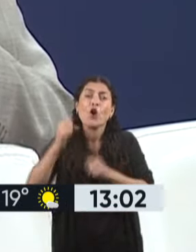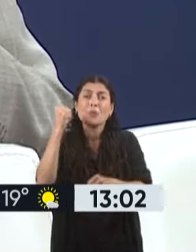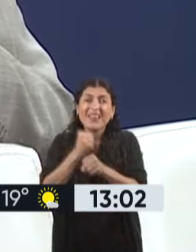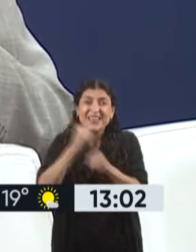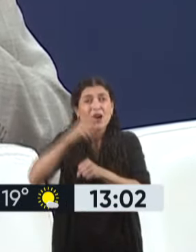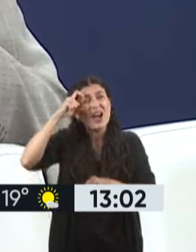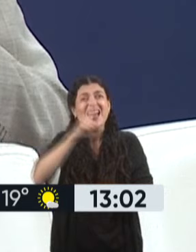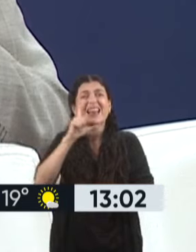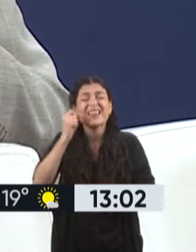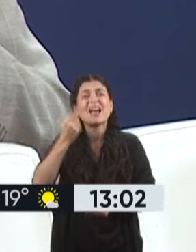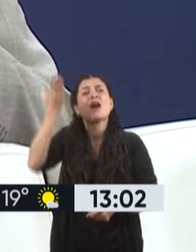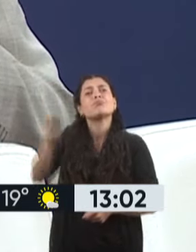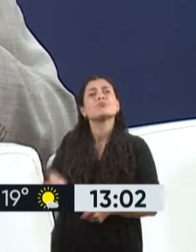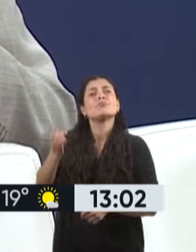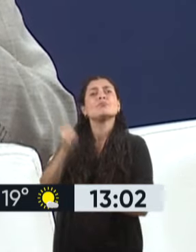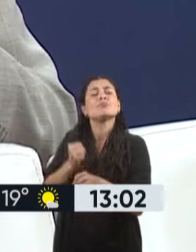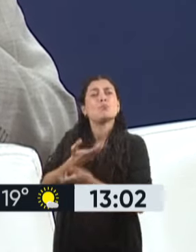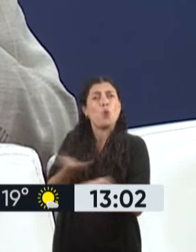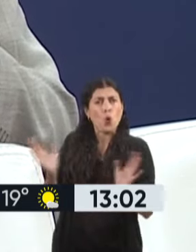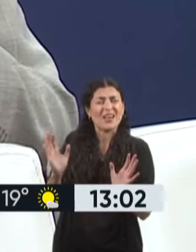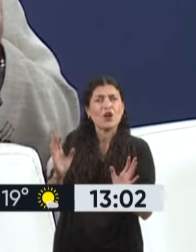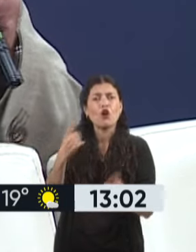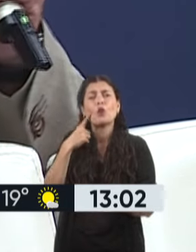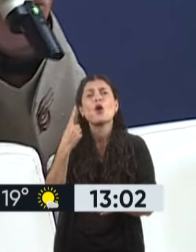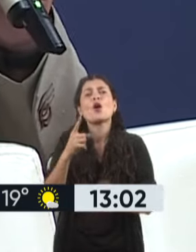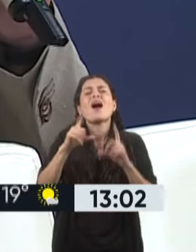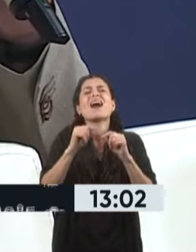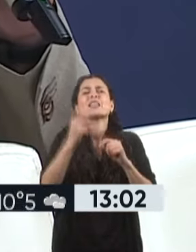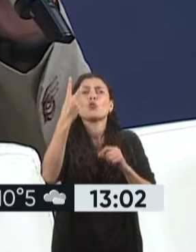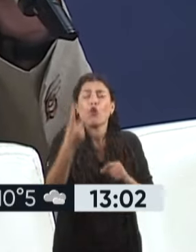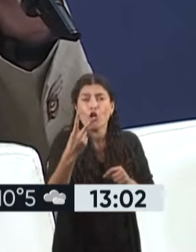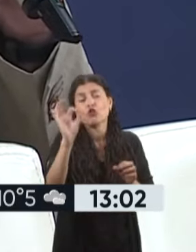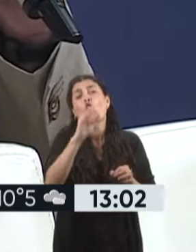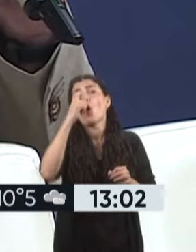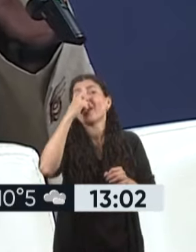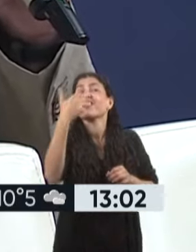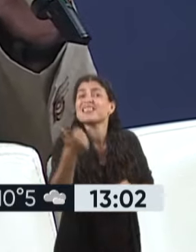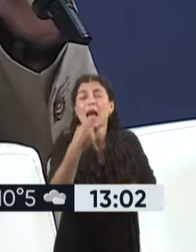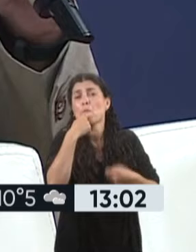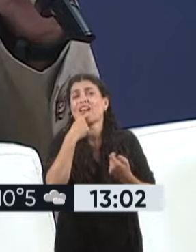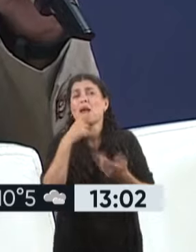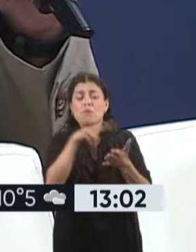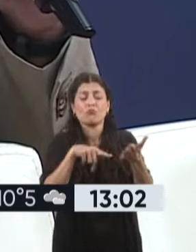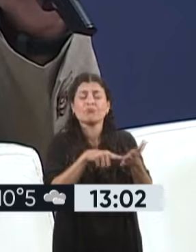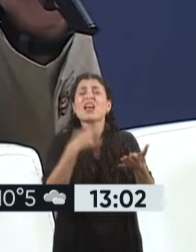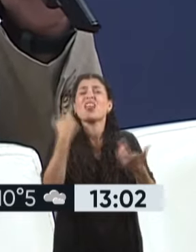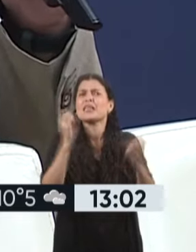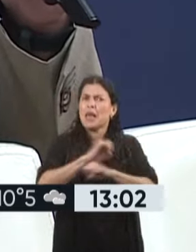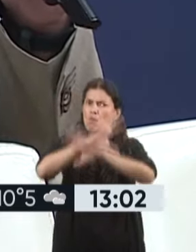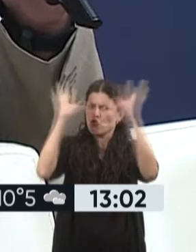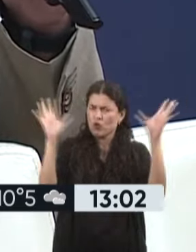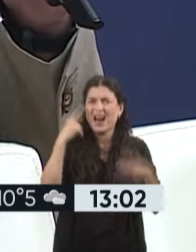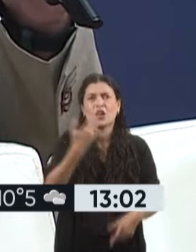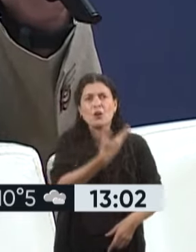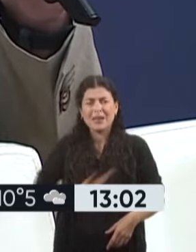el título 2, Principios Generales, ¿no? El artículo 26 dice claramente que no hay que buscar